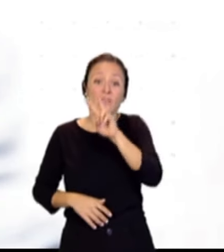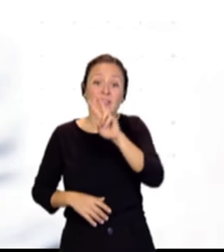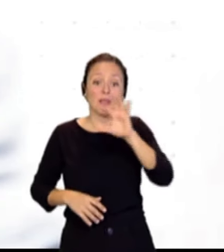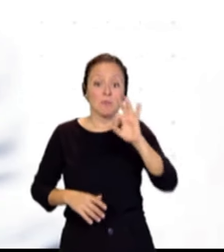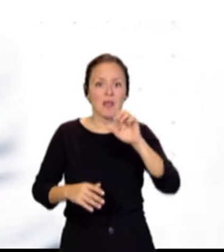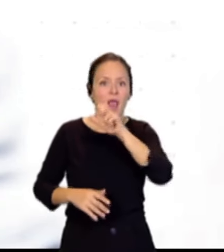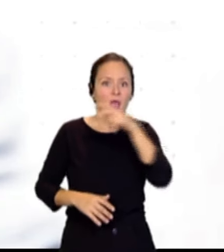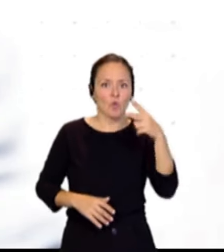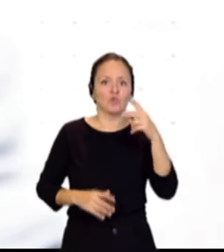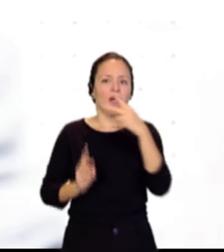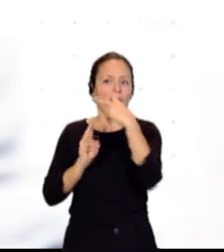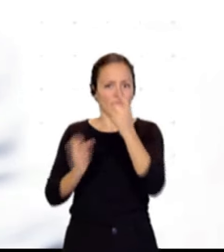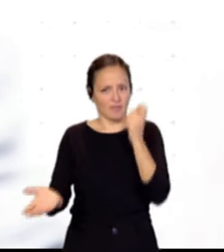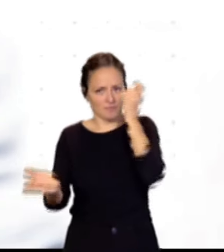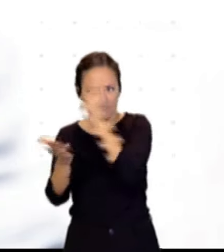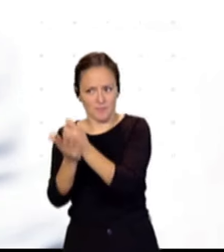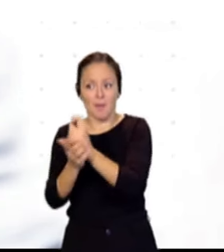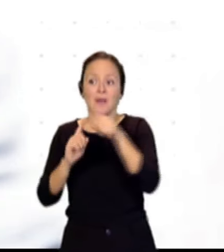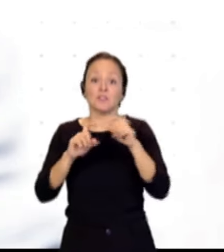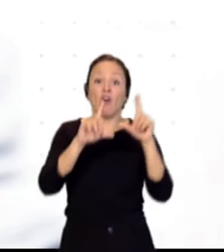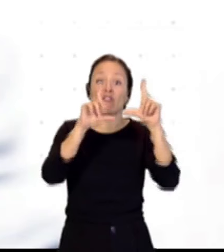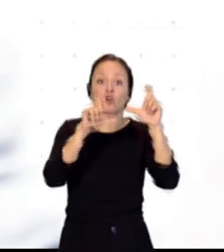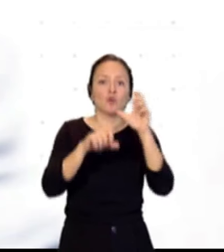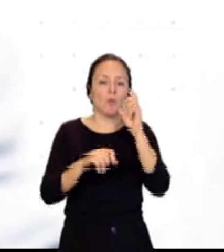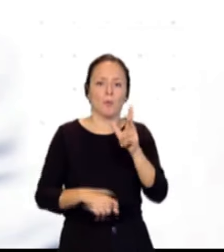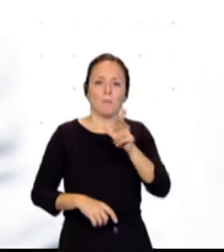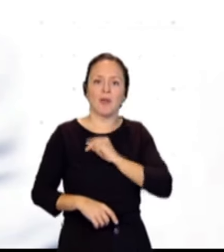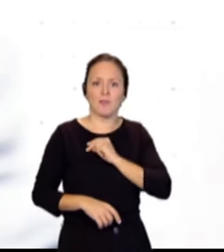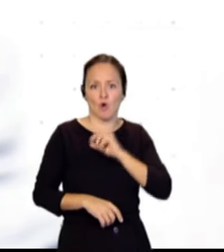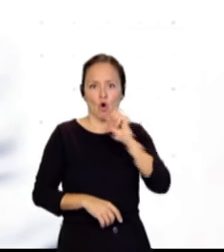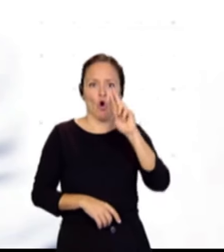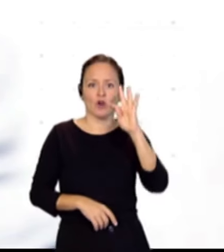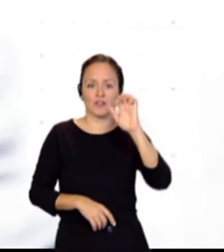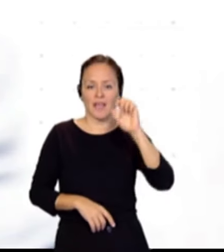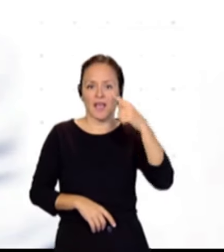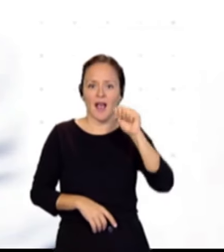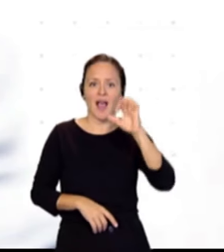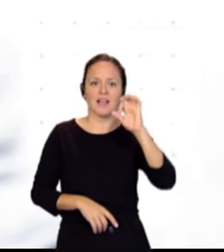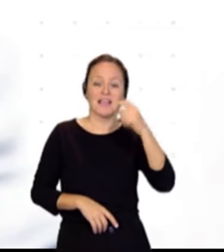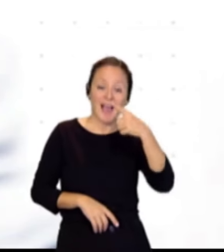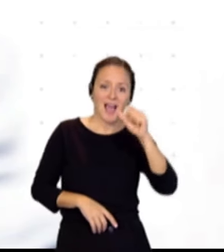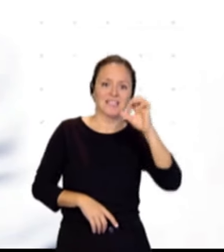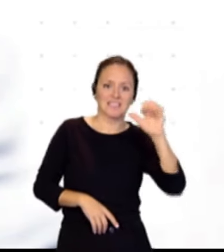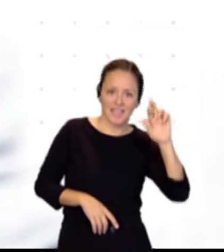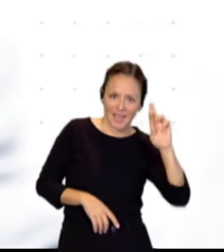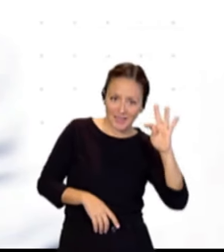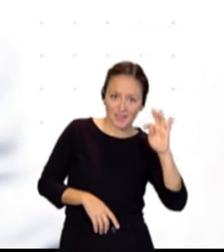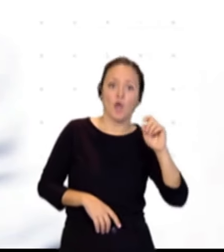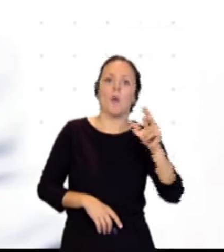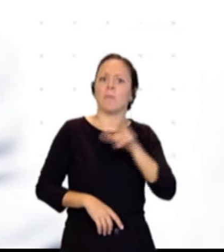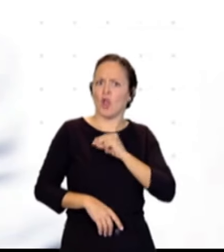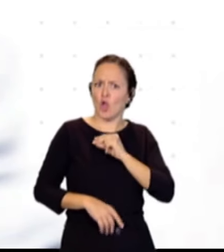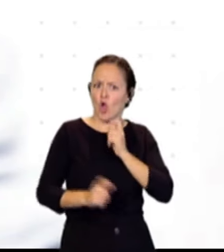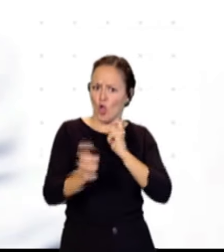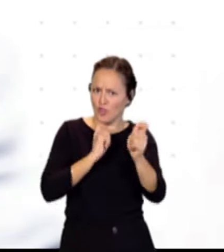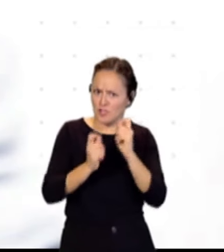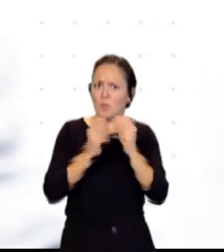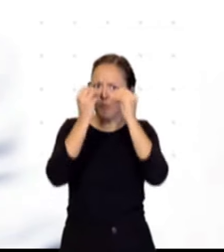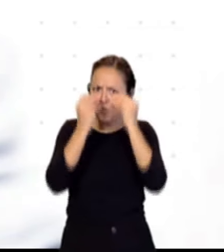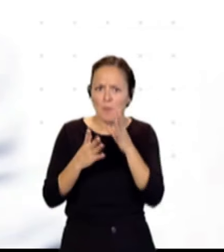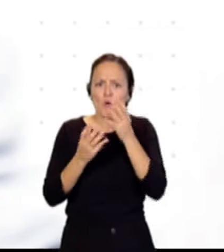Hacienda y fotogra para la entrega de los premios Ortega y gazette buen periodismo frente a la desinformación y el negocio del